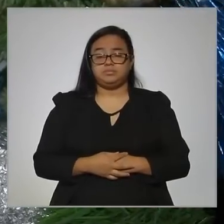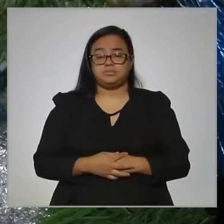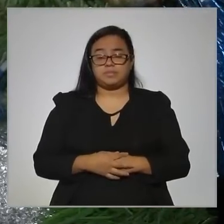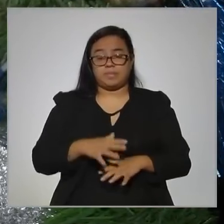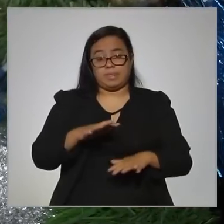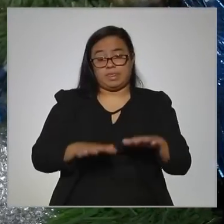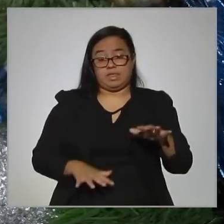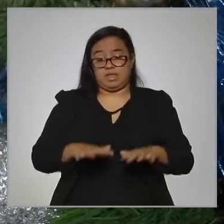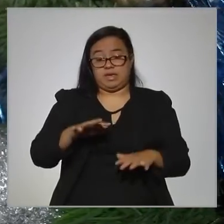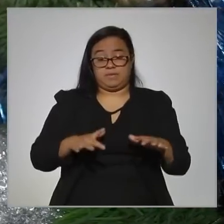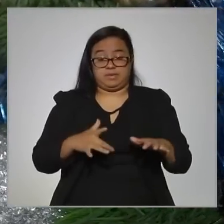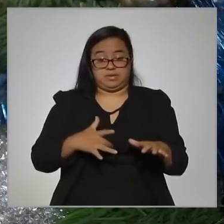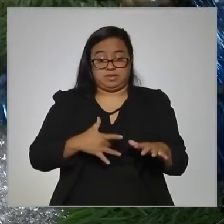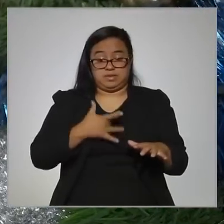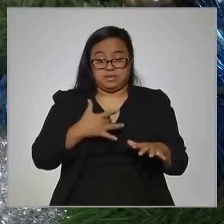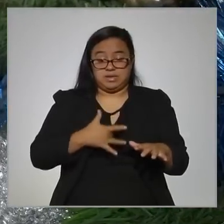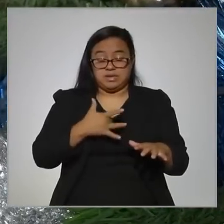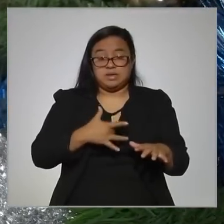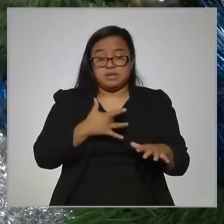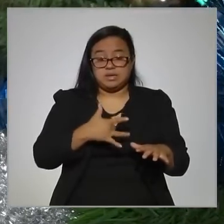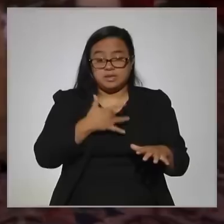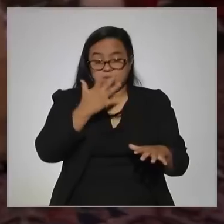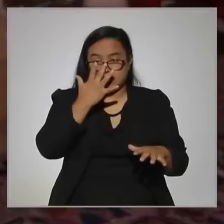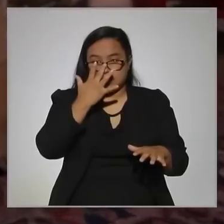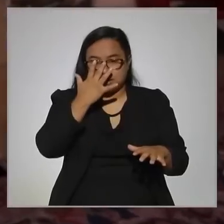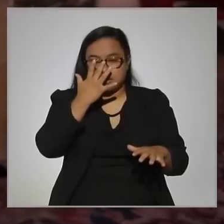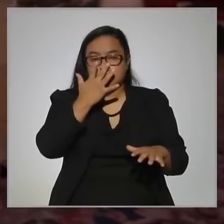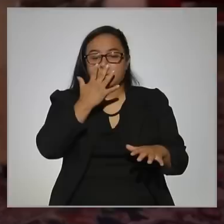este tipo de